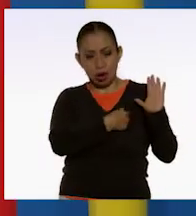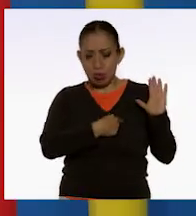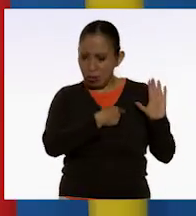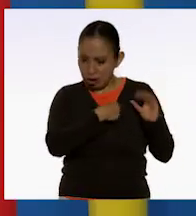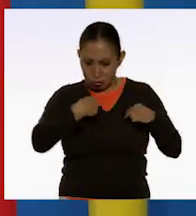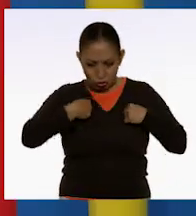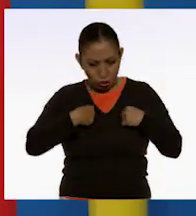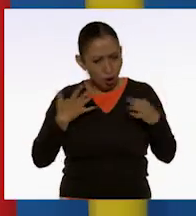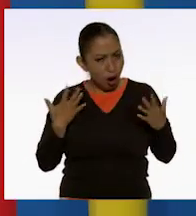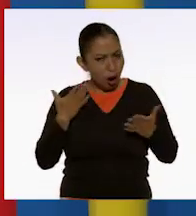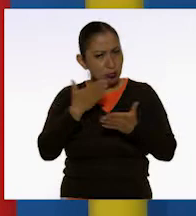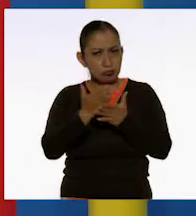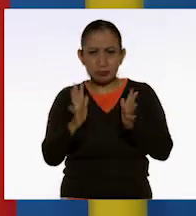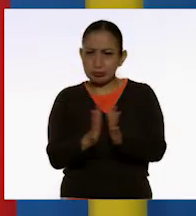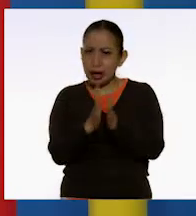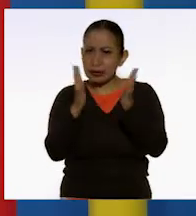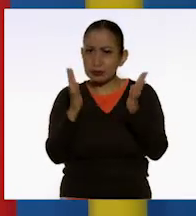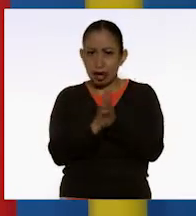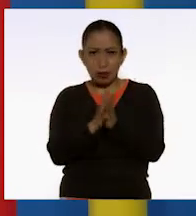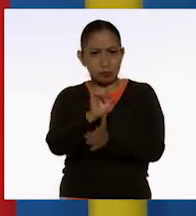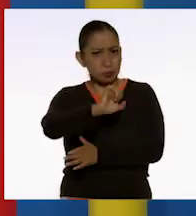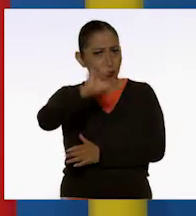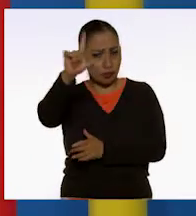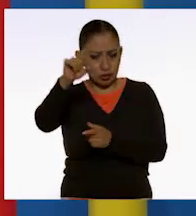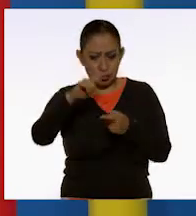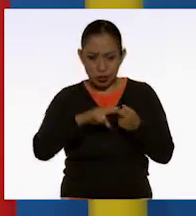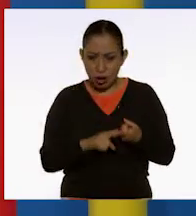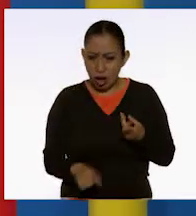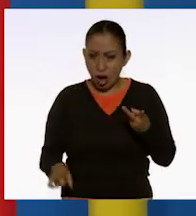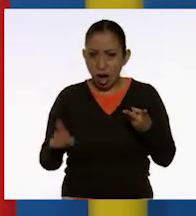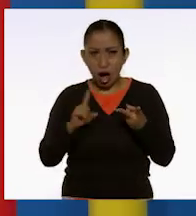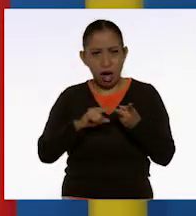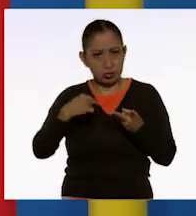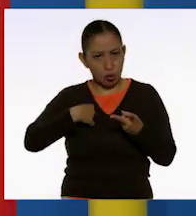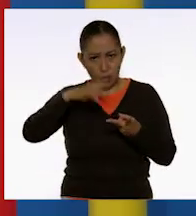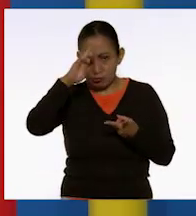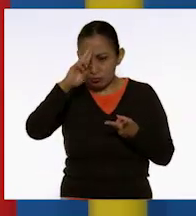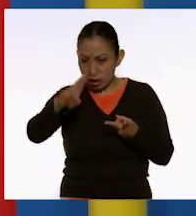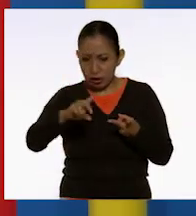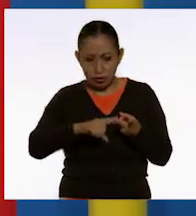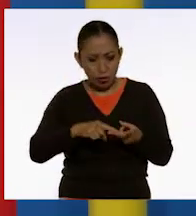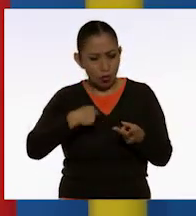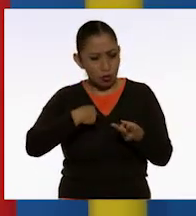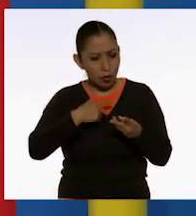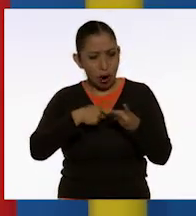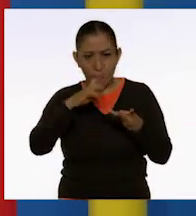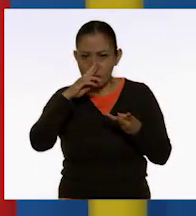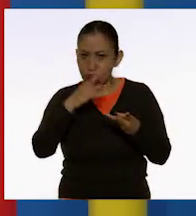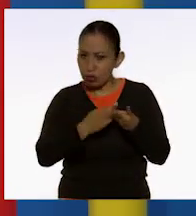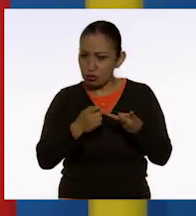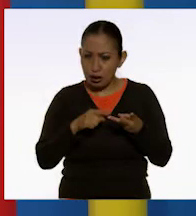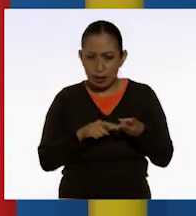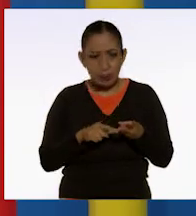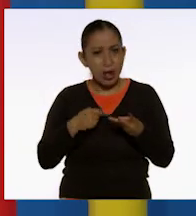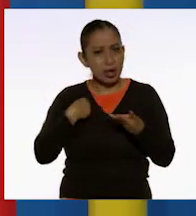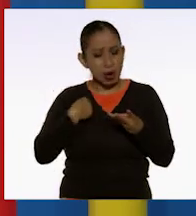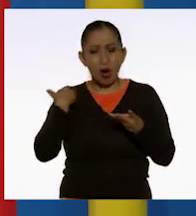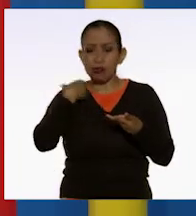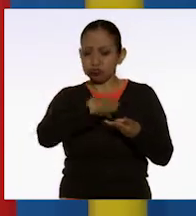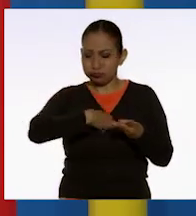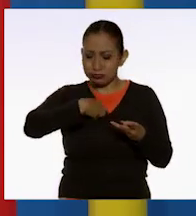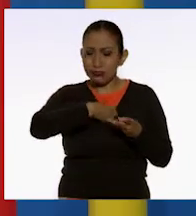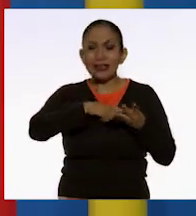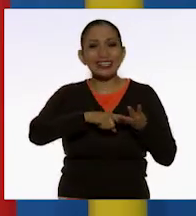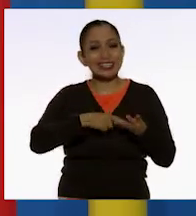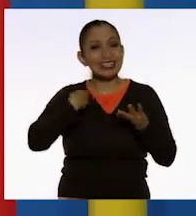que nuestra participación sería con profesionalismo, respeto, responsabilidad, alegría